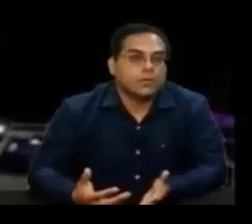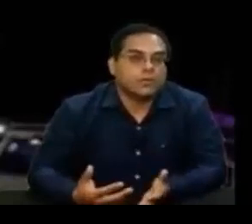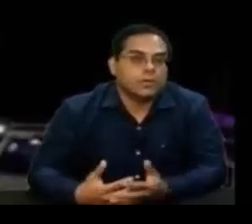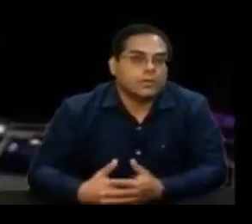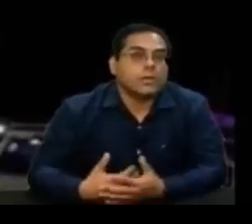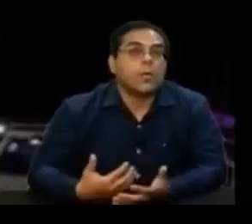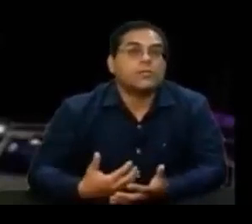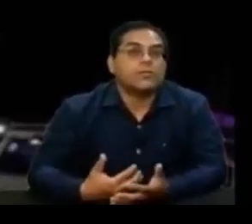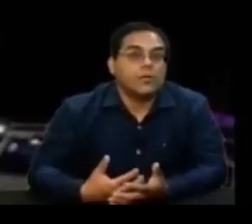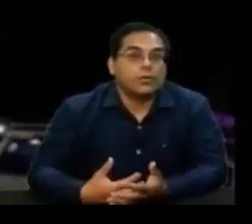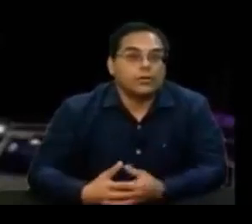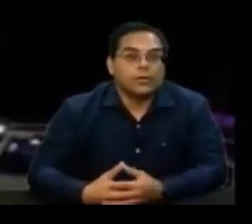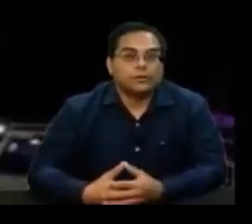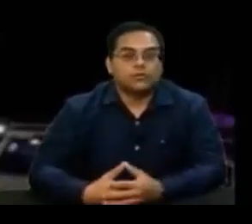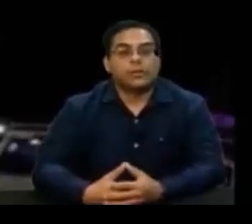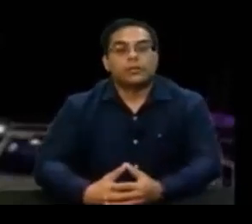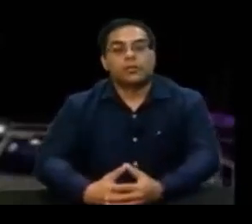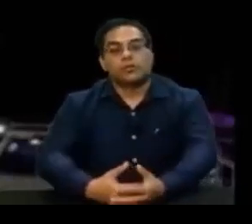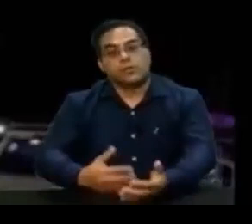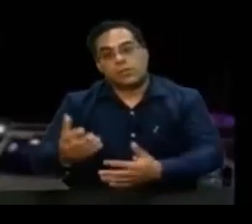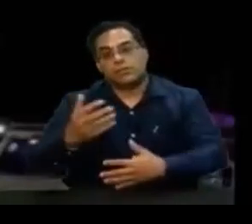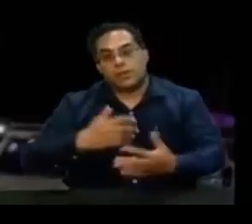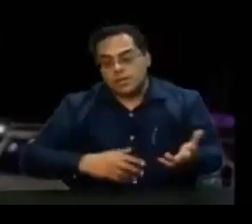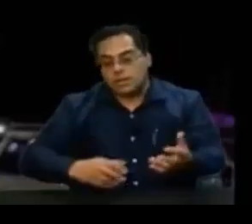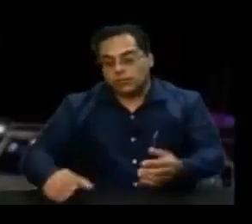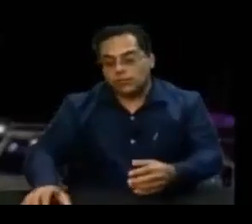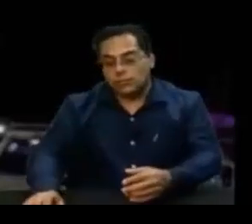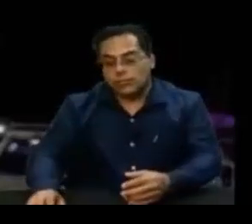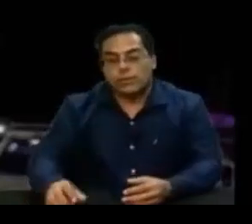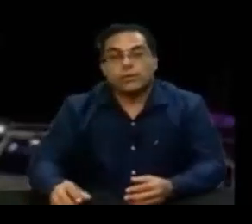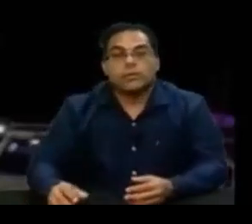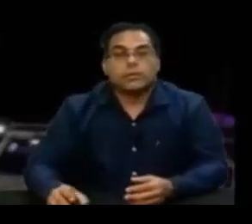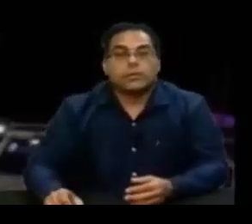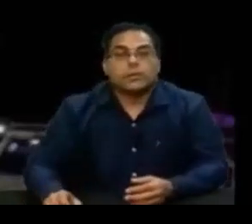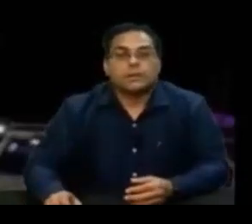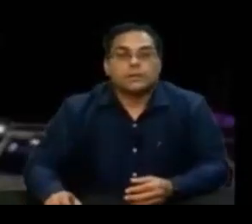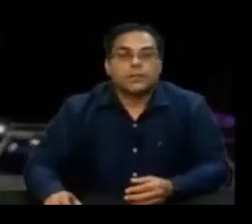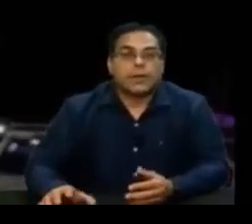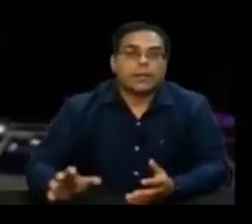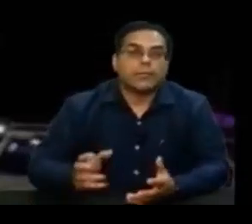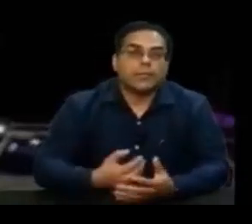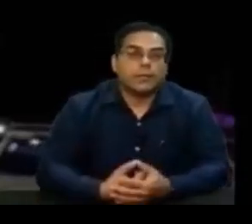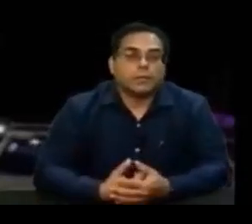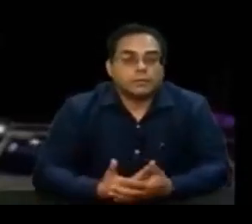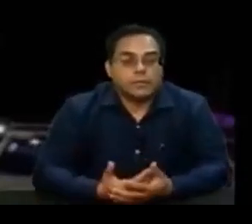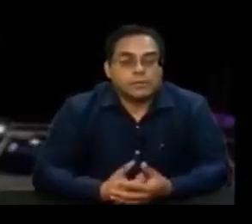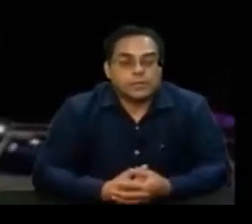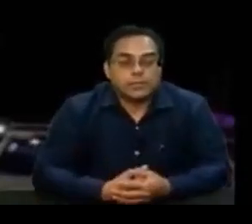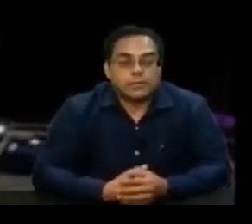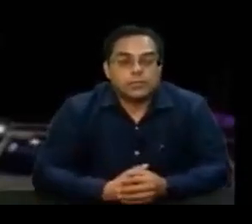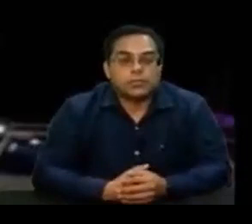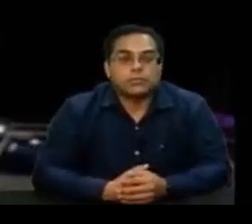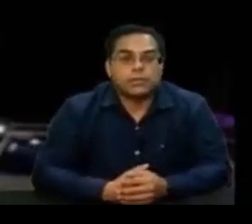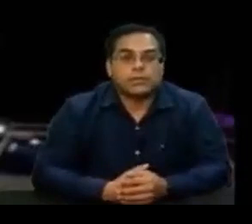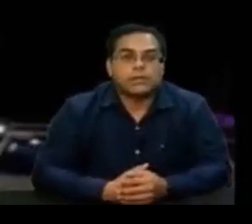son quirúrgicas y cuándo no. Sobre todo si hablamos de niños, ¿no? Por ejemplo, ustedes están